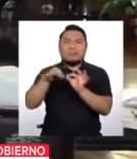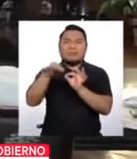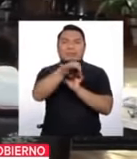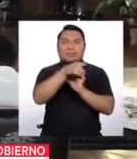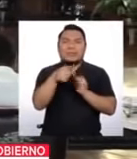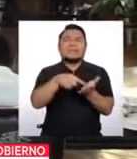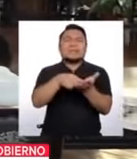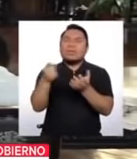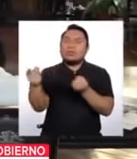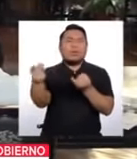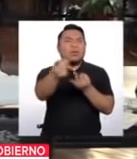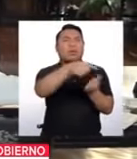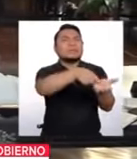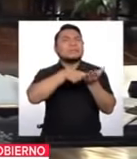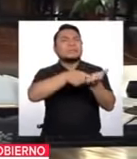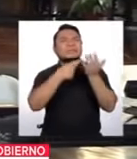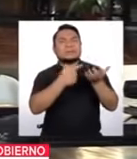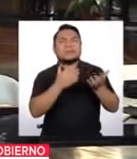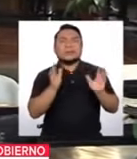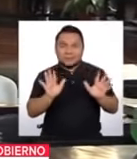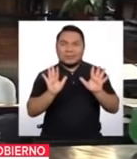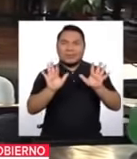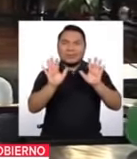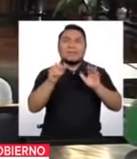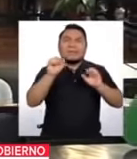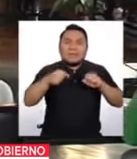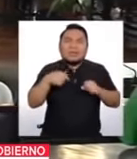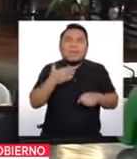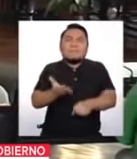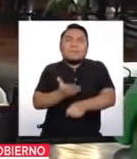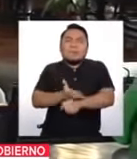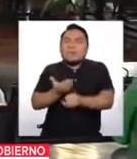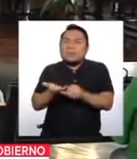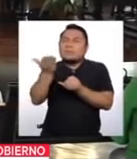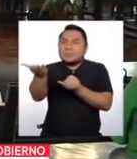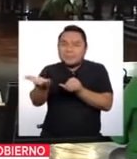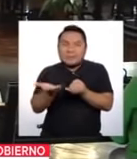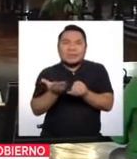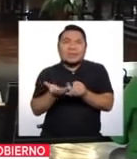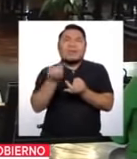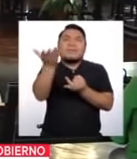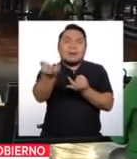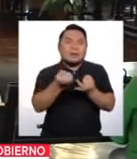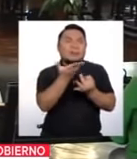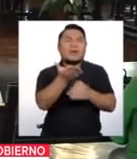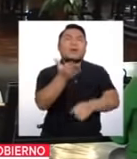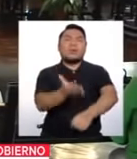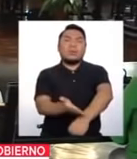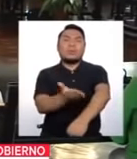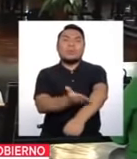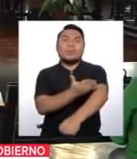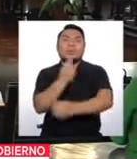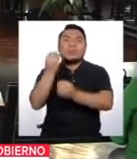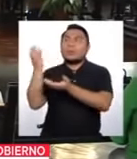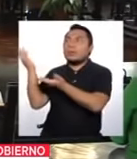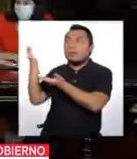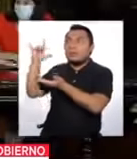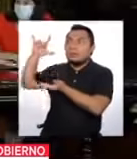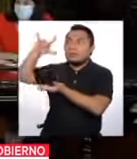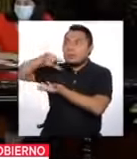Estamos dándolo a todas las regiones. Obviamente de manera gradual y progresiva conforme van llegando